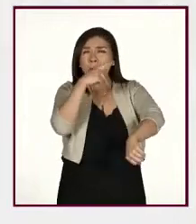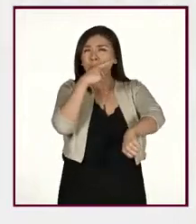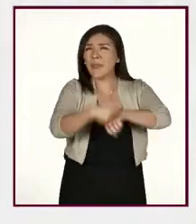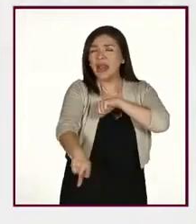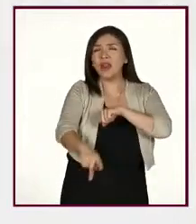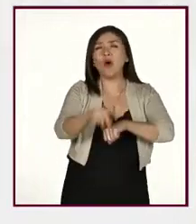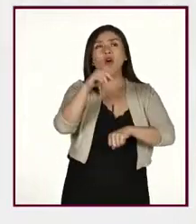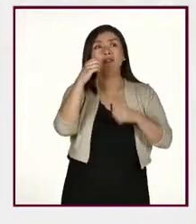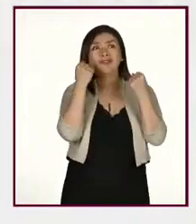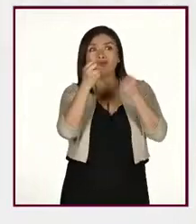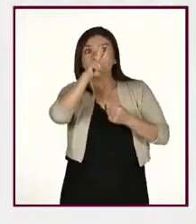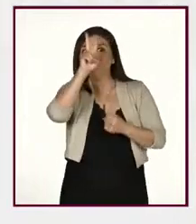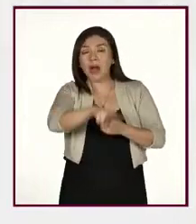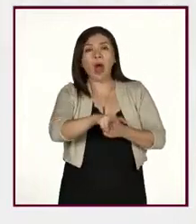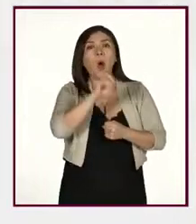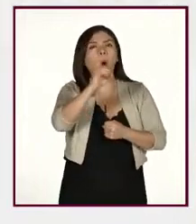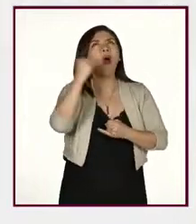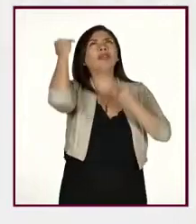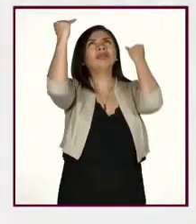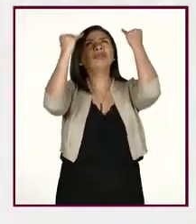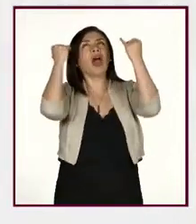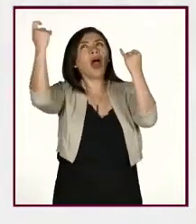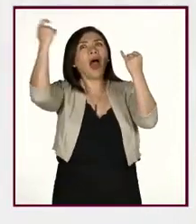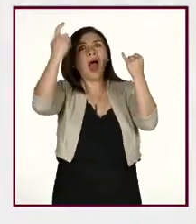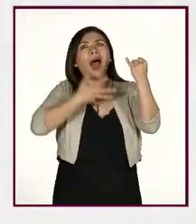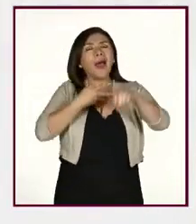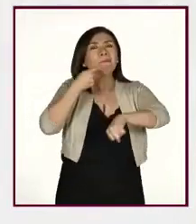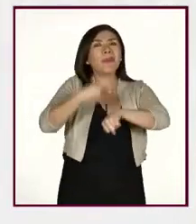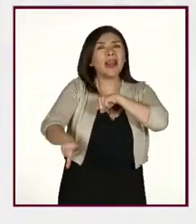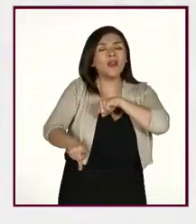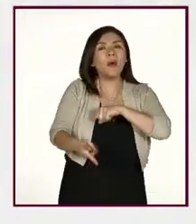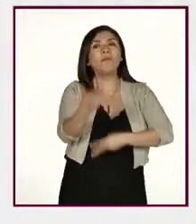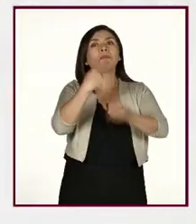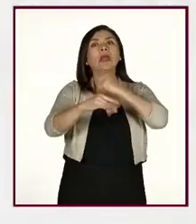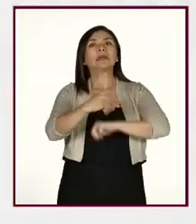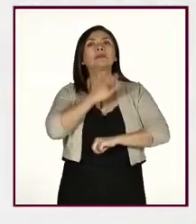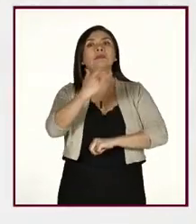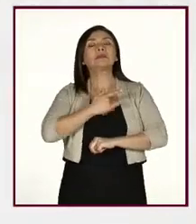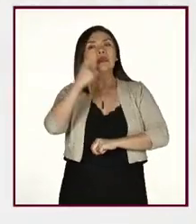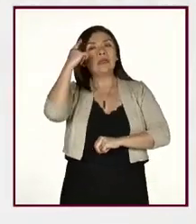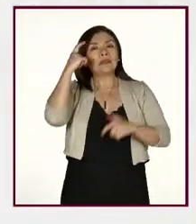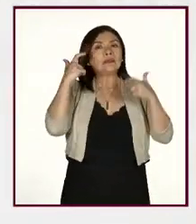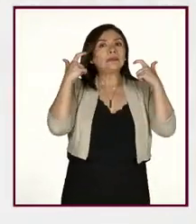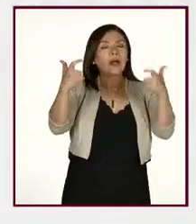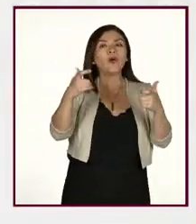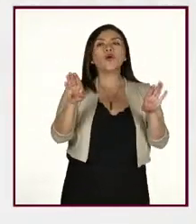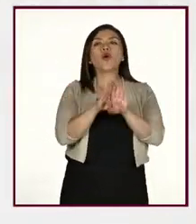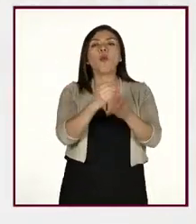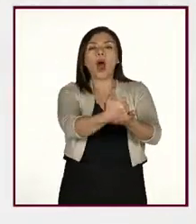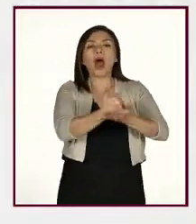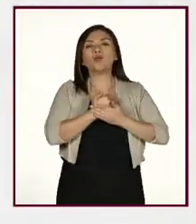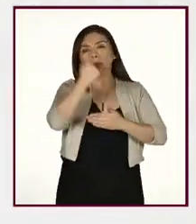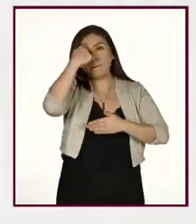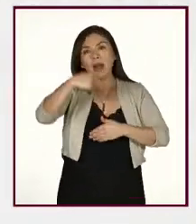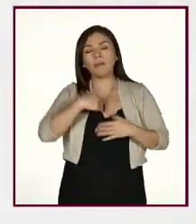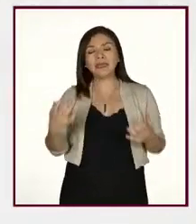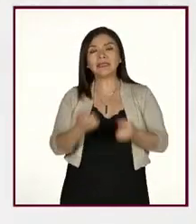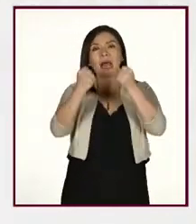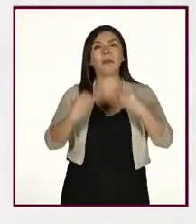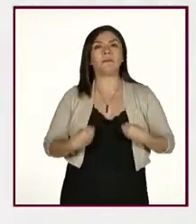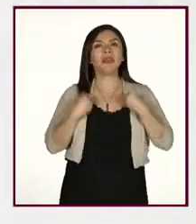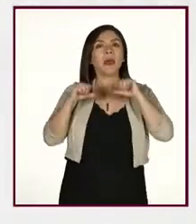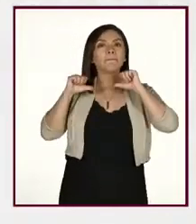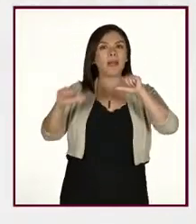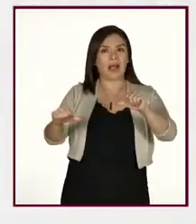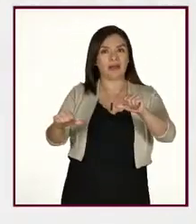imaginario. ¿Sí? Va a tener un carácter adaptativo porque nos va preparando para una situación de supervivencia. Entonces es un mecanismo que